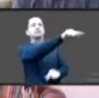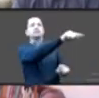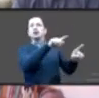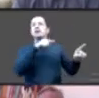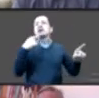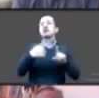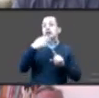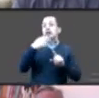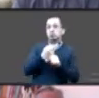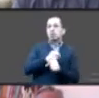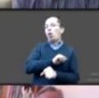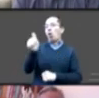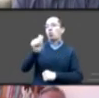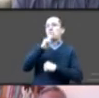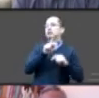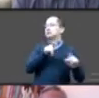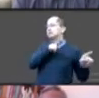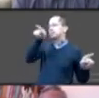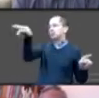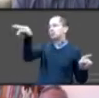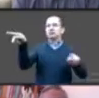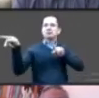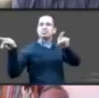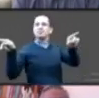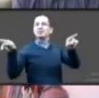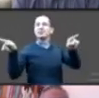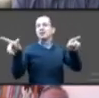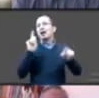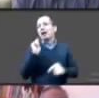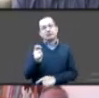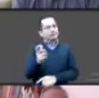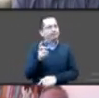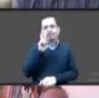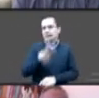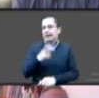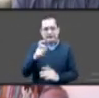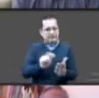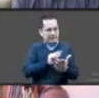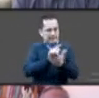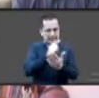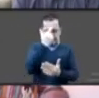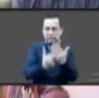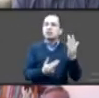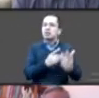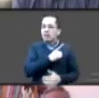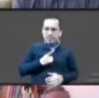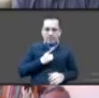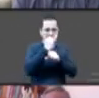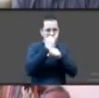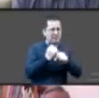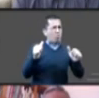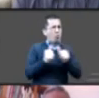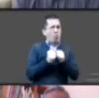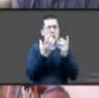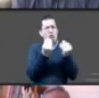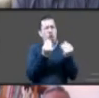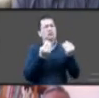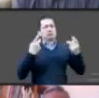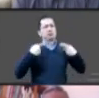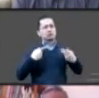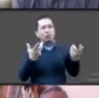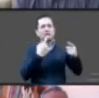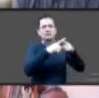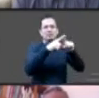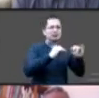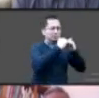un delito que involucra a muchísimos actores en su investigación y que, como les digo nuevamente,